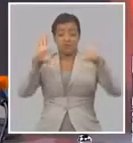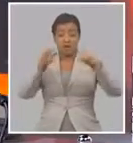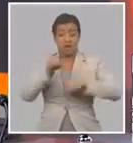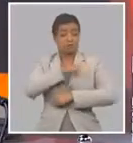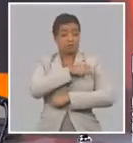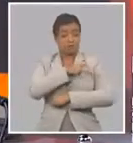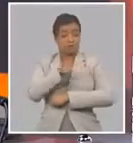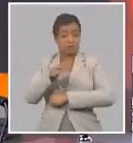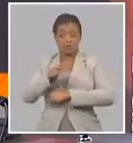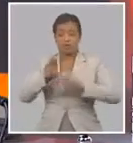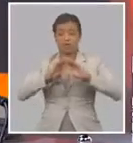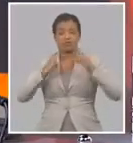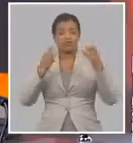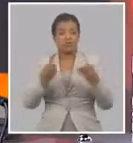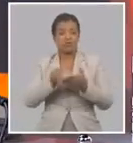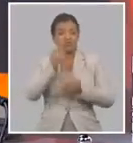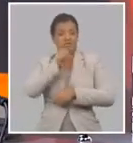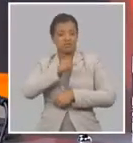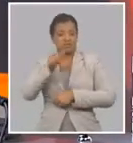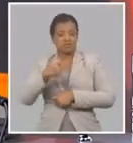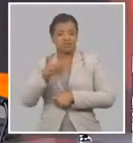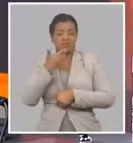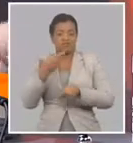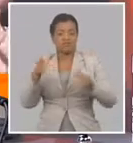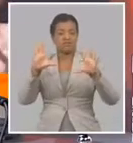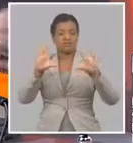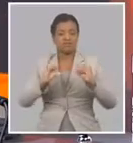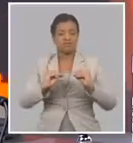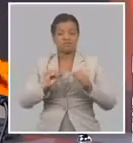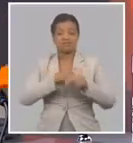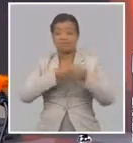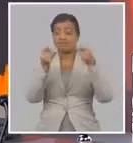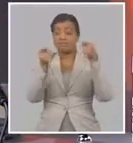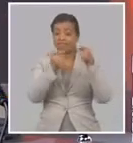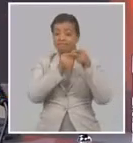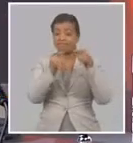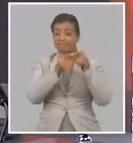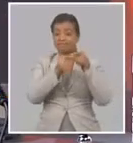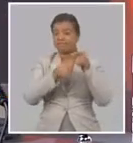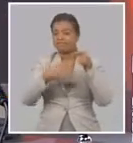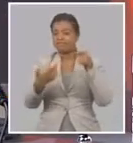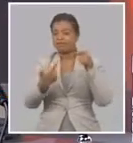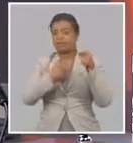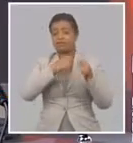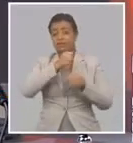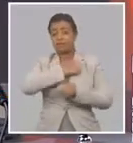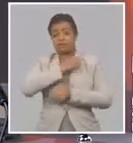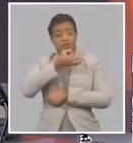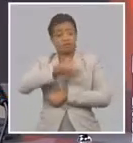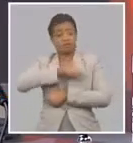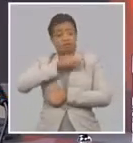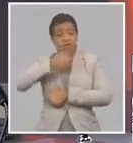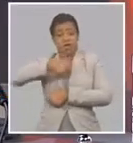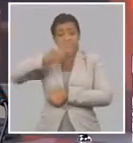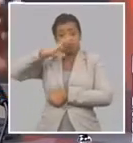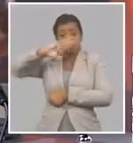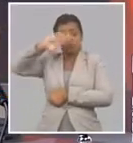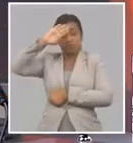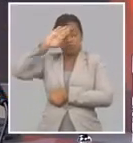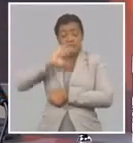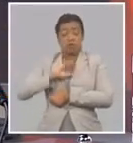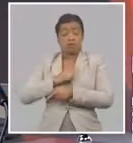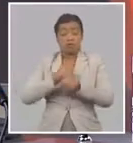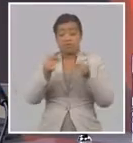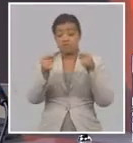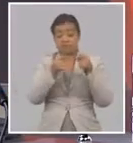y radioyentes de la mesa redonda lo primero que quiero introducirte que cubas estado en primer